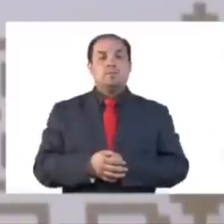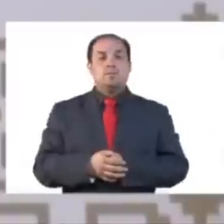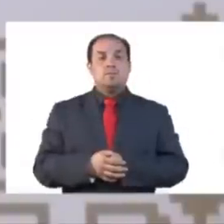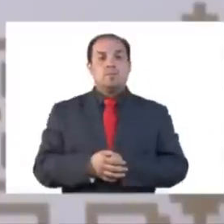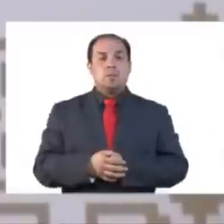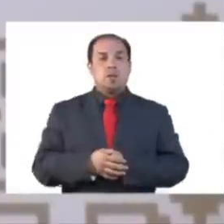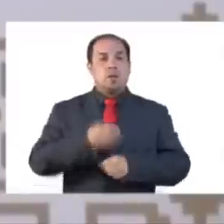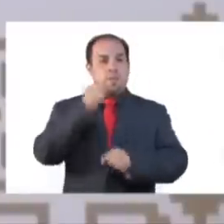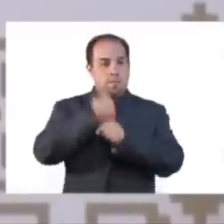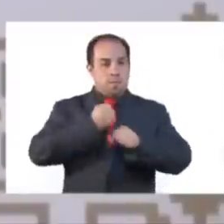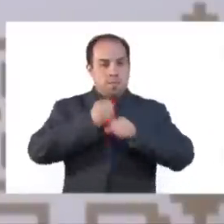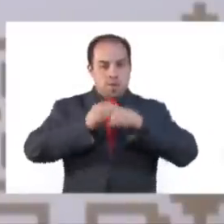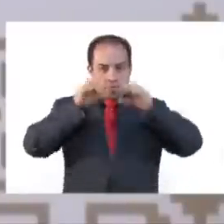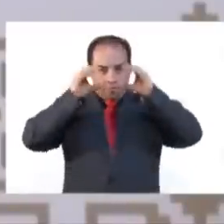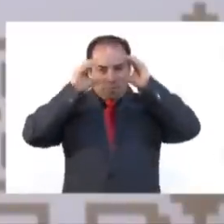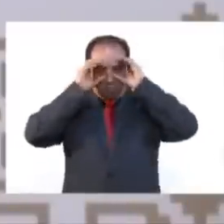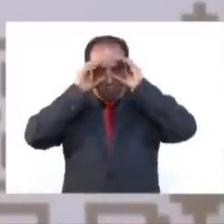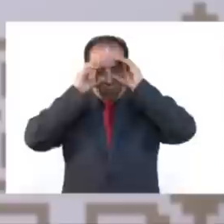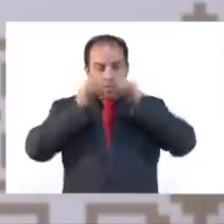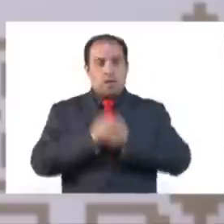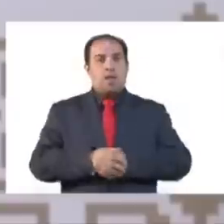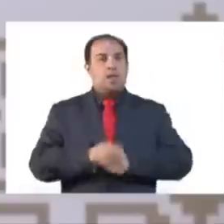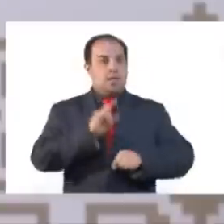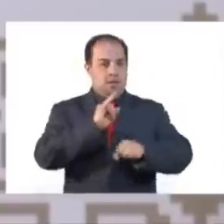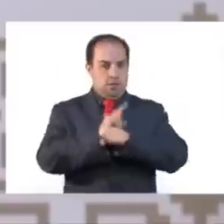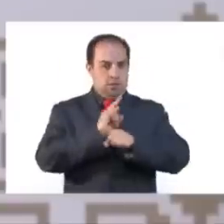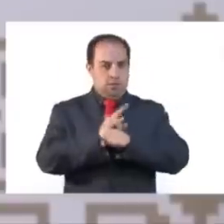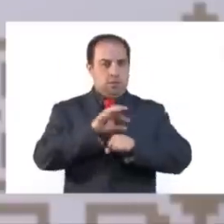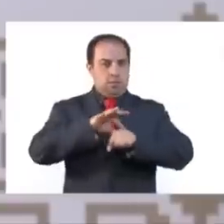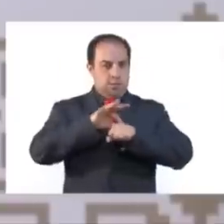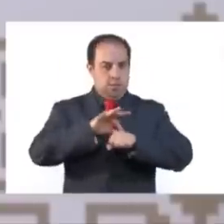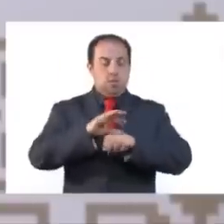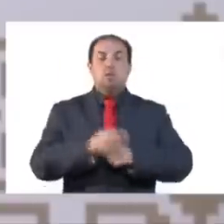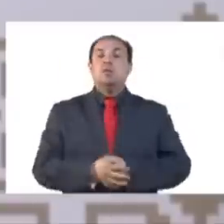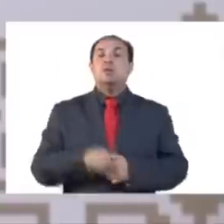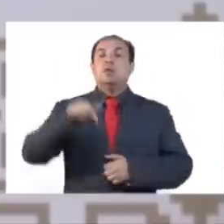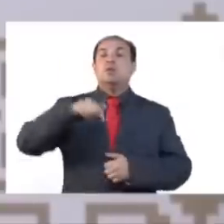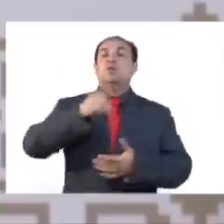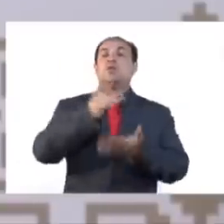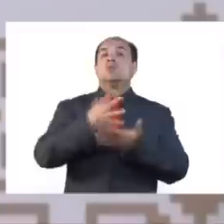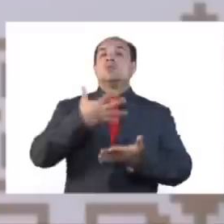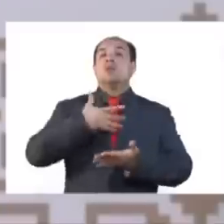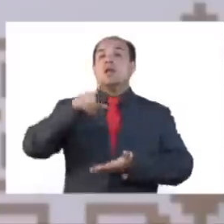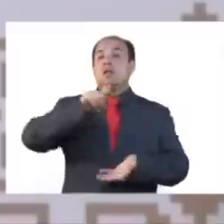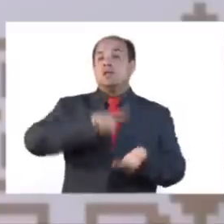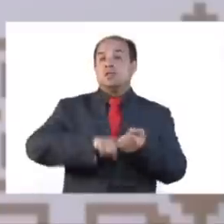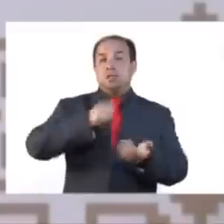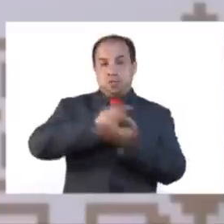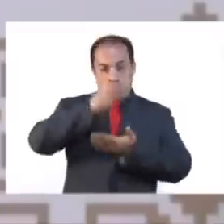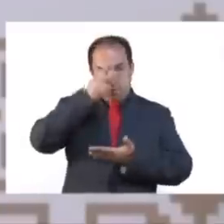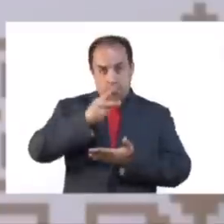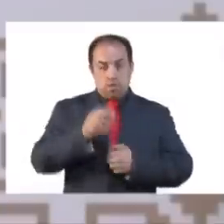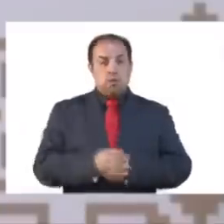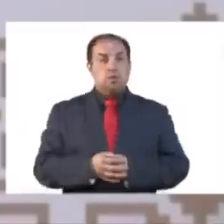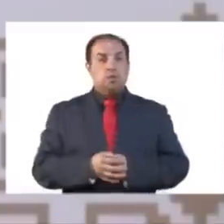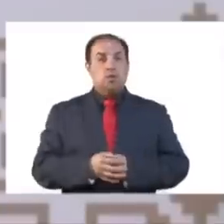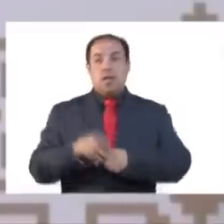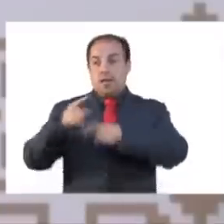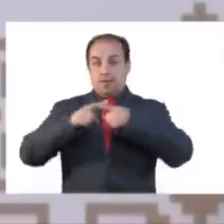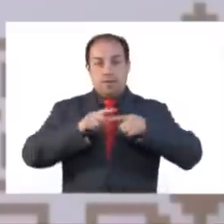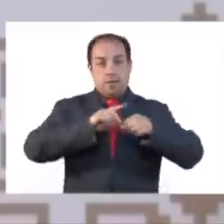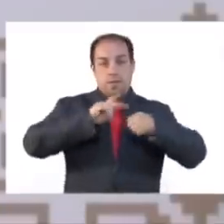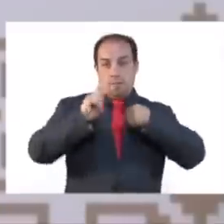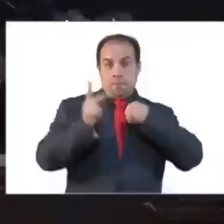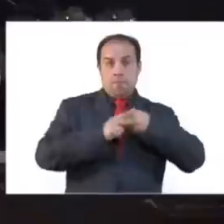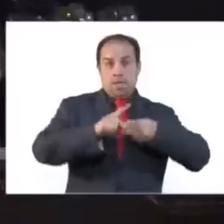de entrenamiento de realidad virtual, que solamente existe en la Ciudad de México, de todos los países